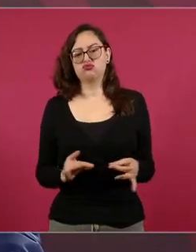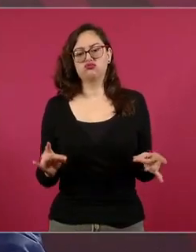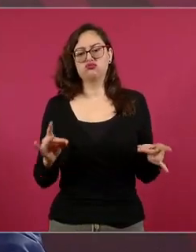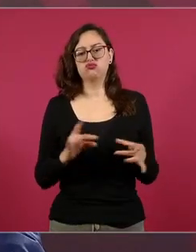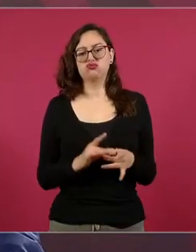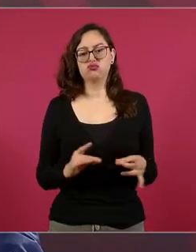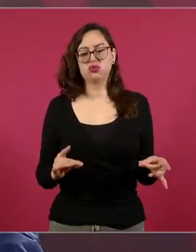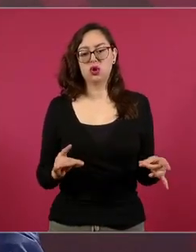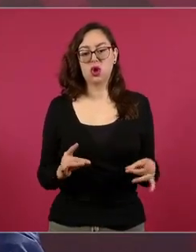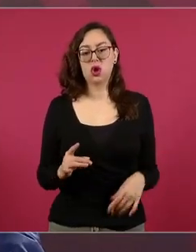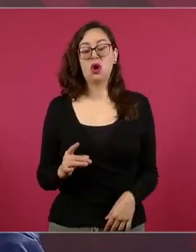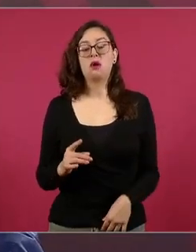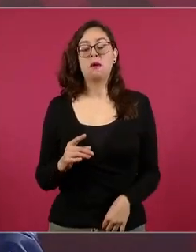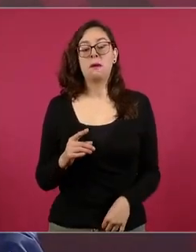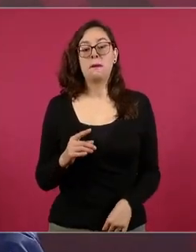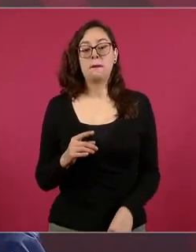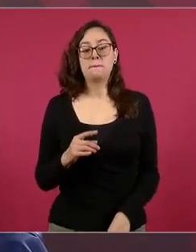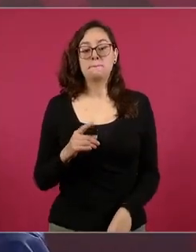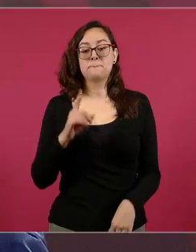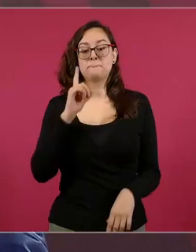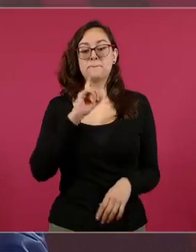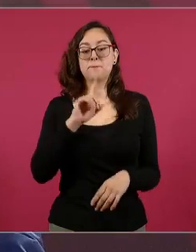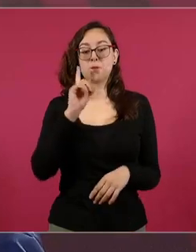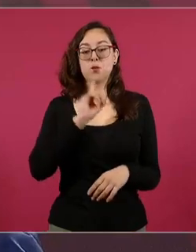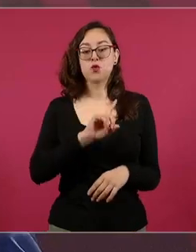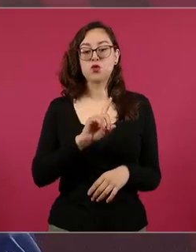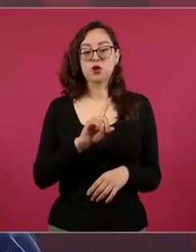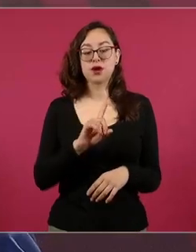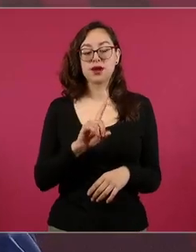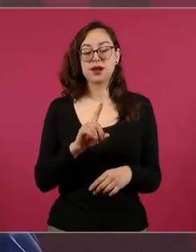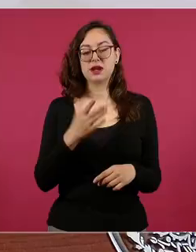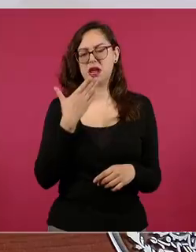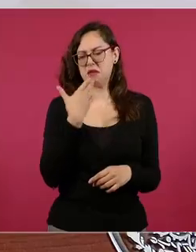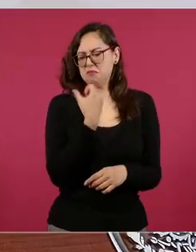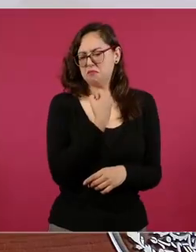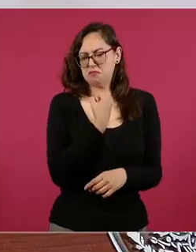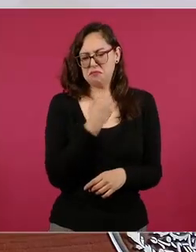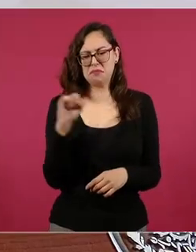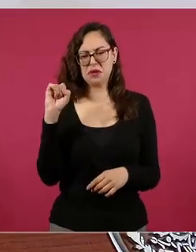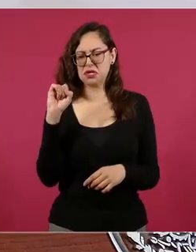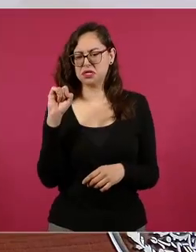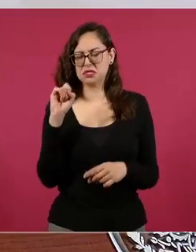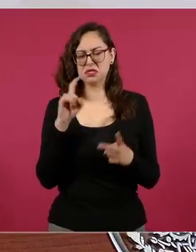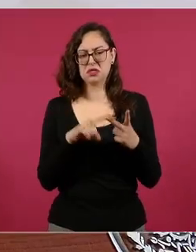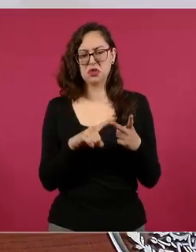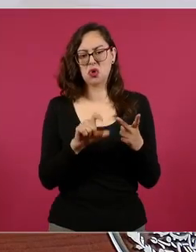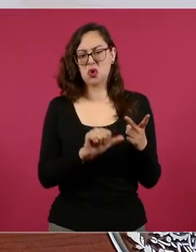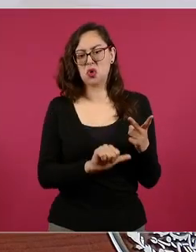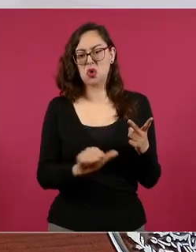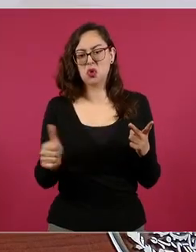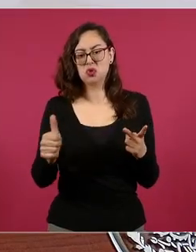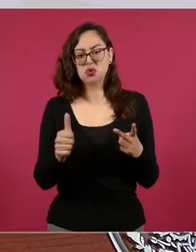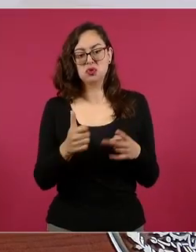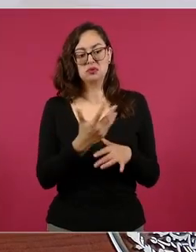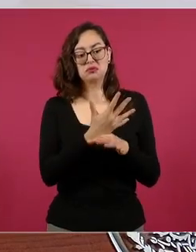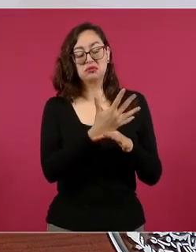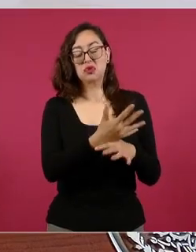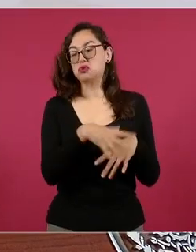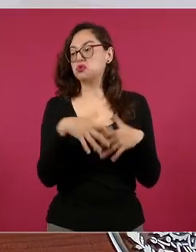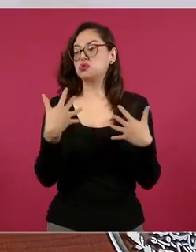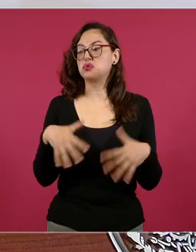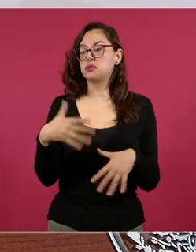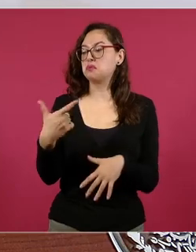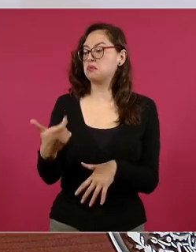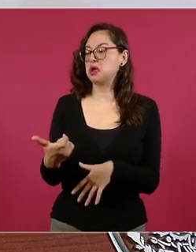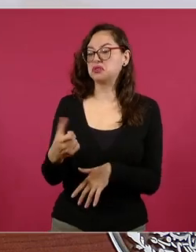una experta, ¿no? Y al otro que dice que va a llegar el peso a 22, 23. Ah,